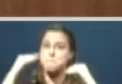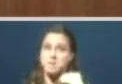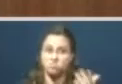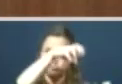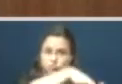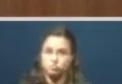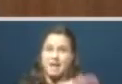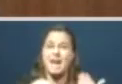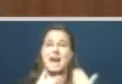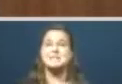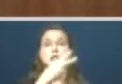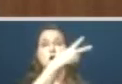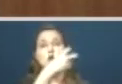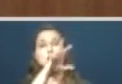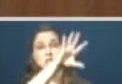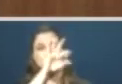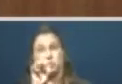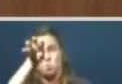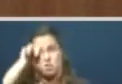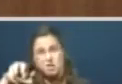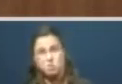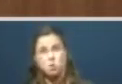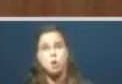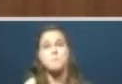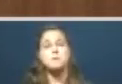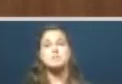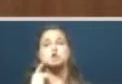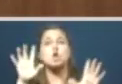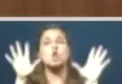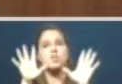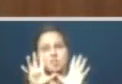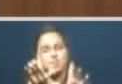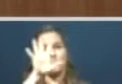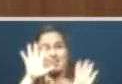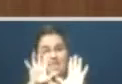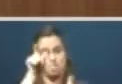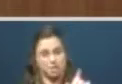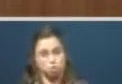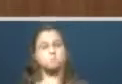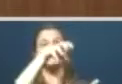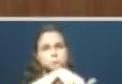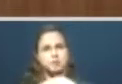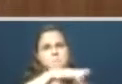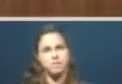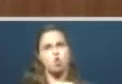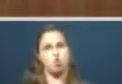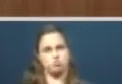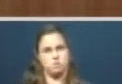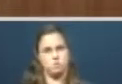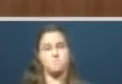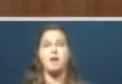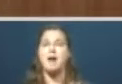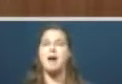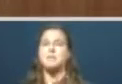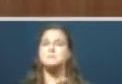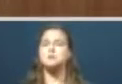250 de ellos en núcleos con 10 habitantes o menos en el ámbito de las enseñanzas no universitarias casi